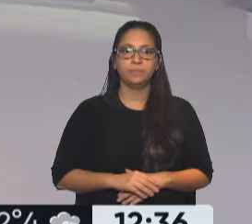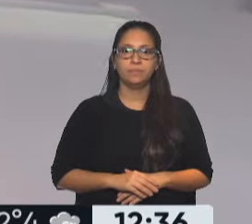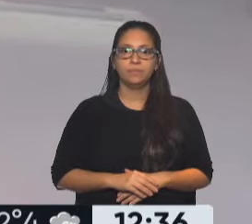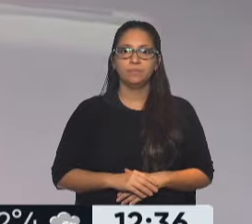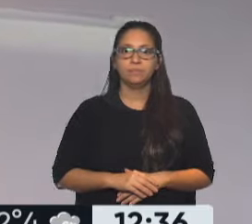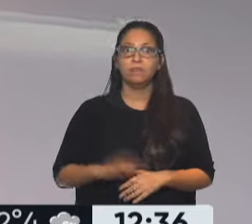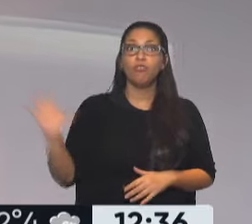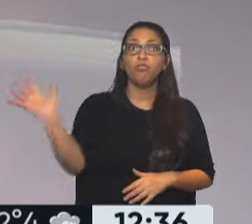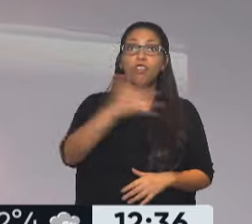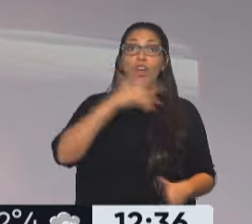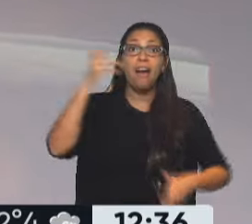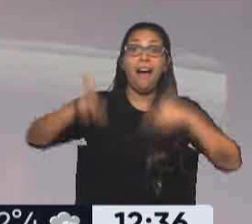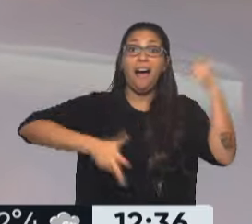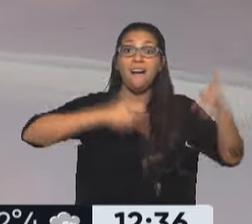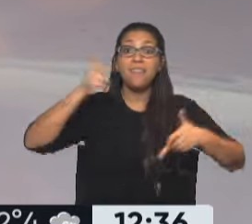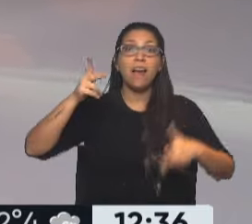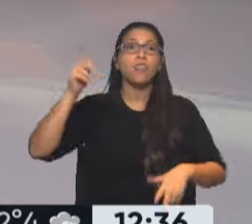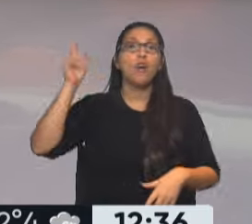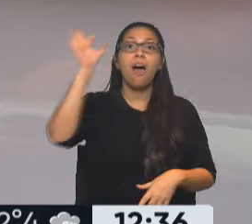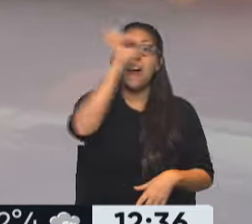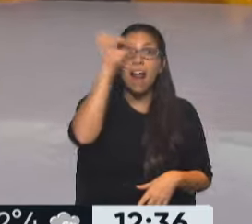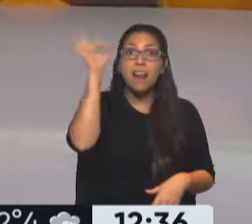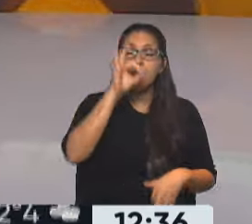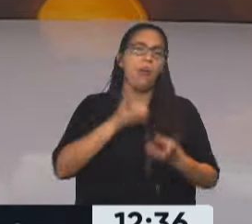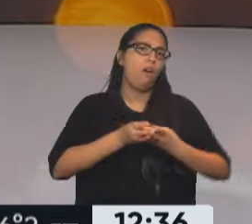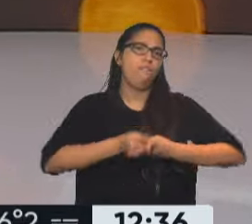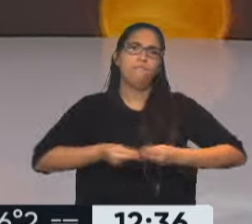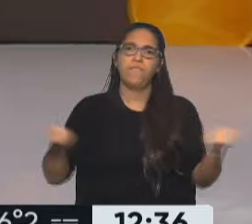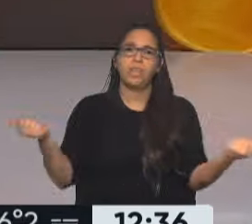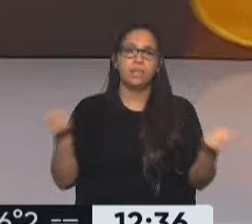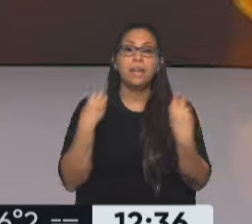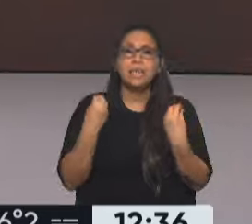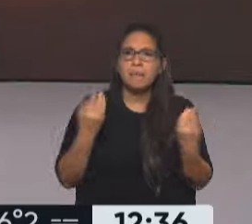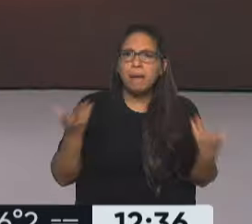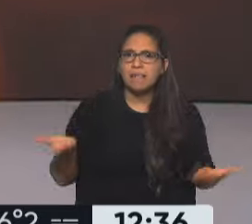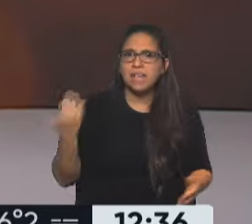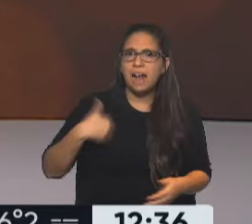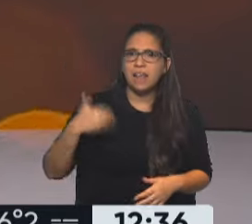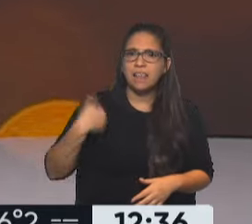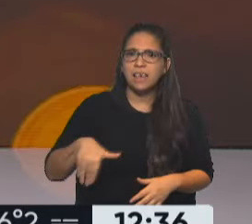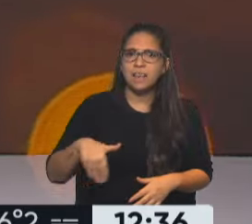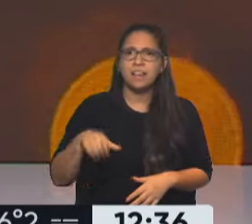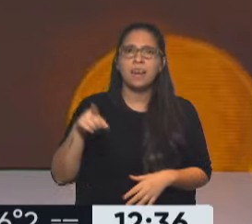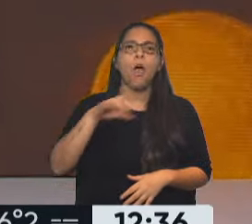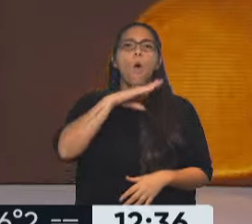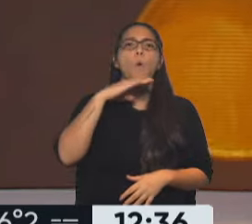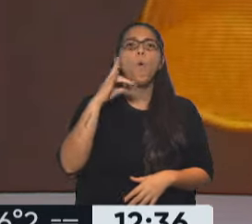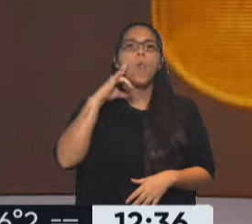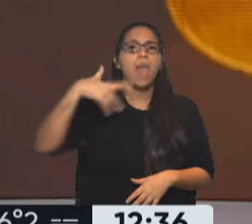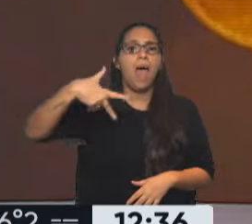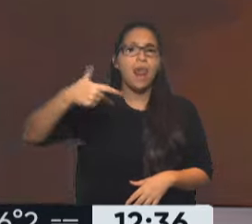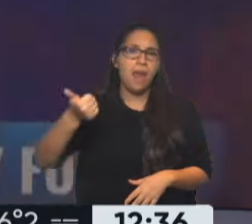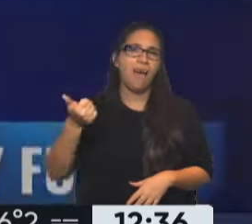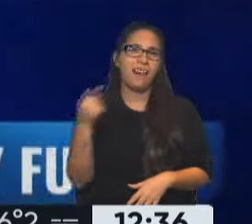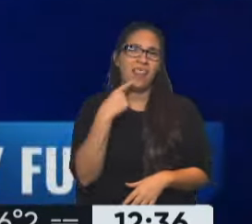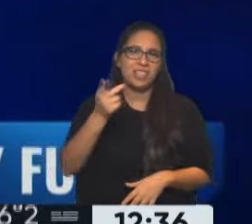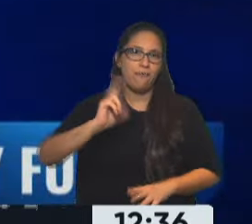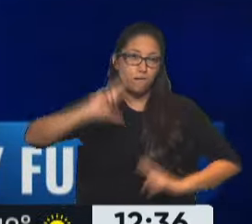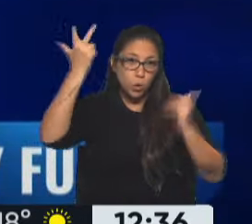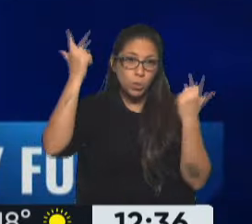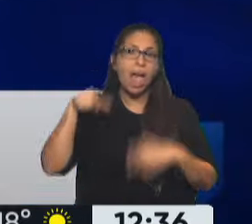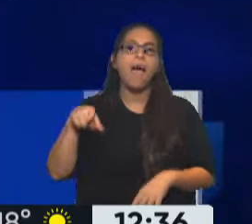Todo el mundo hablando de que se acabó Gran Hermano. ¿Qué pasa en la televisión argentina? Se fue Juliana Scaglione, alias Furia, y